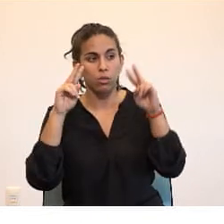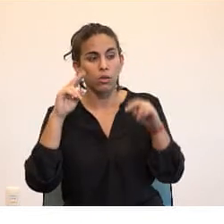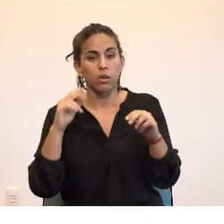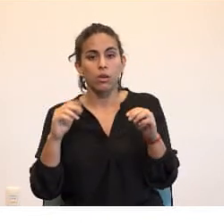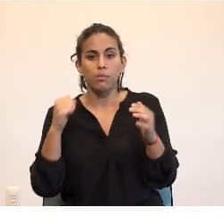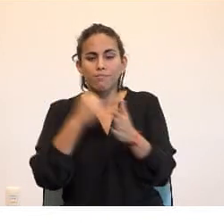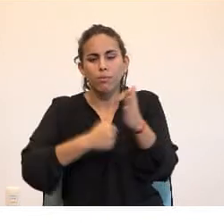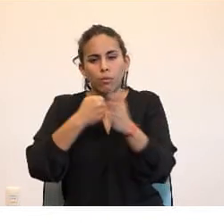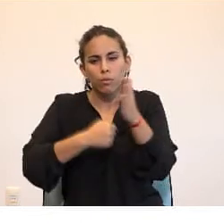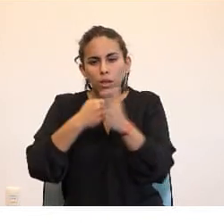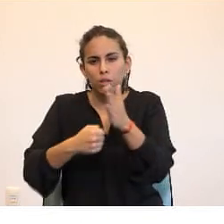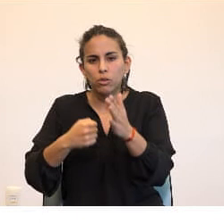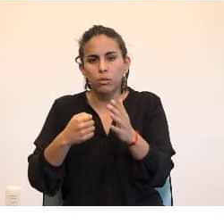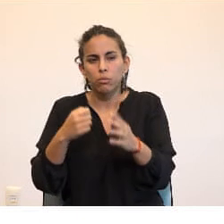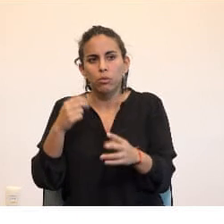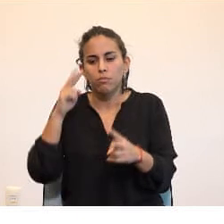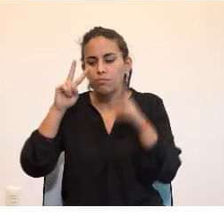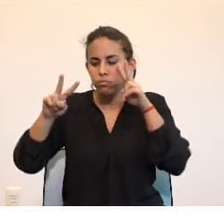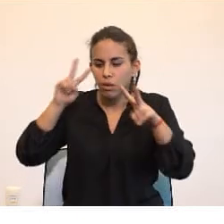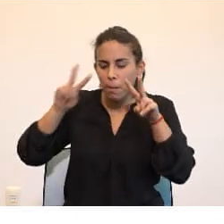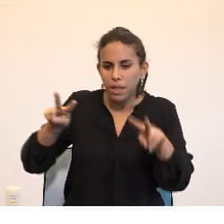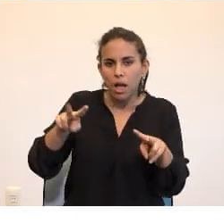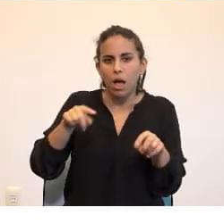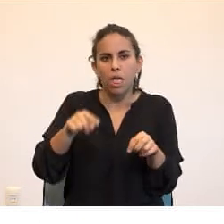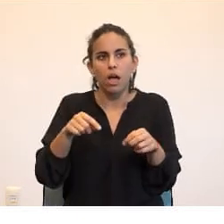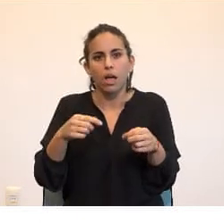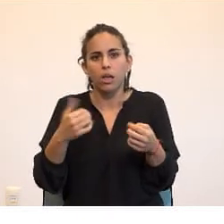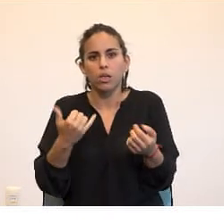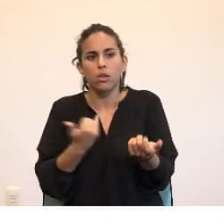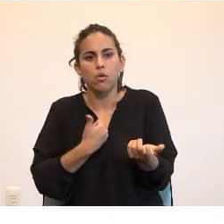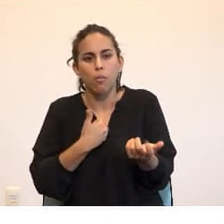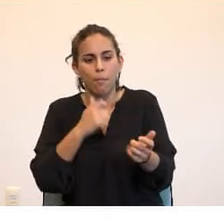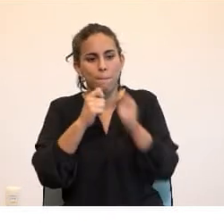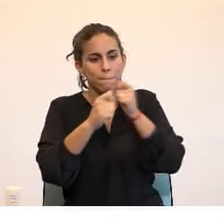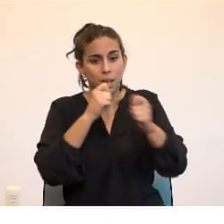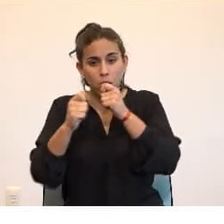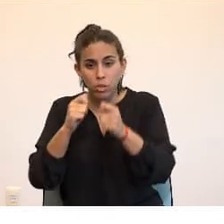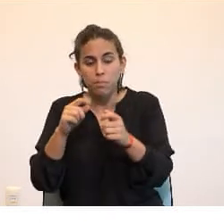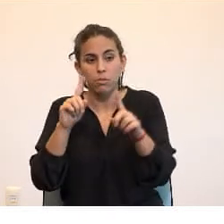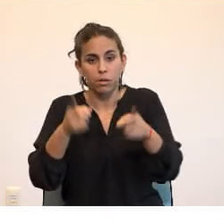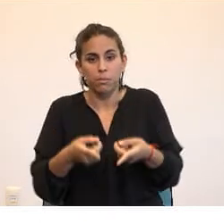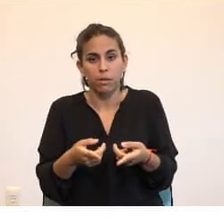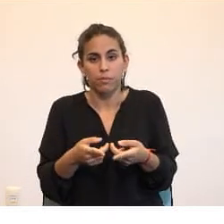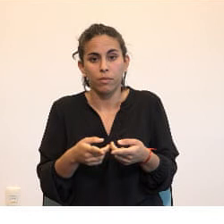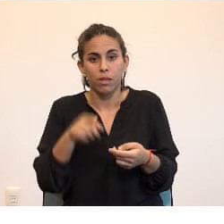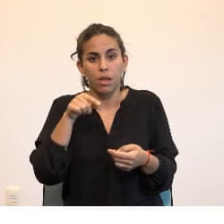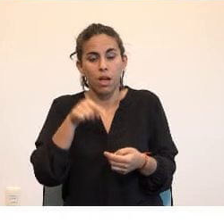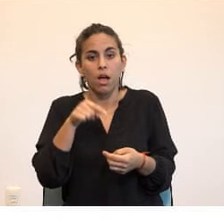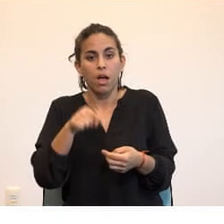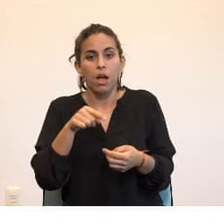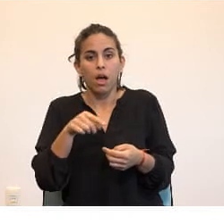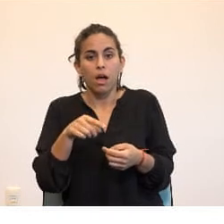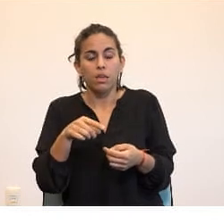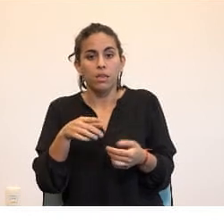mirada, intentando cultivar la otredad y sobre todo haciendo periodismo desde el terreno, ahí fuera, donde pasan